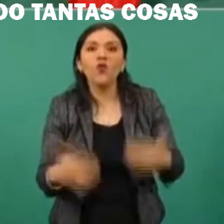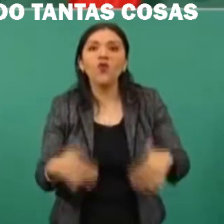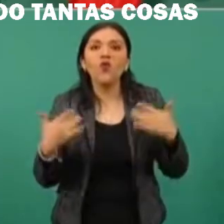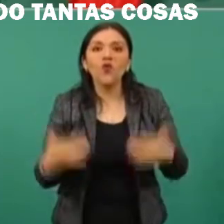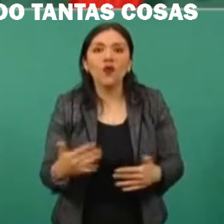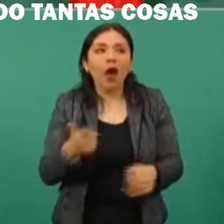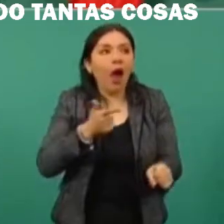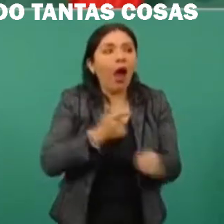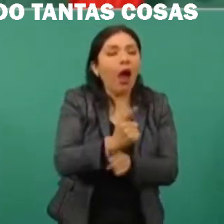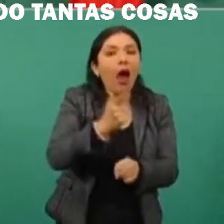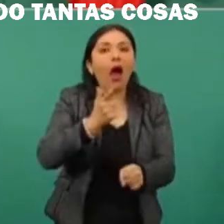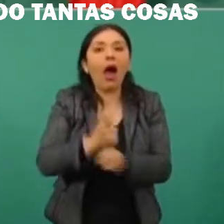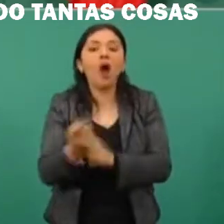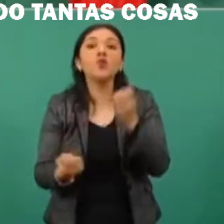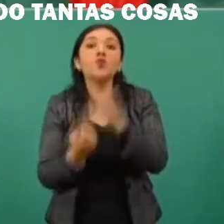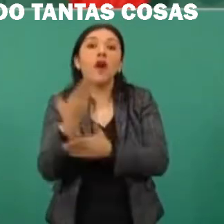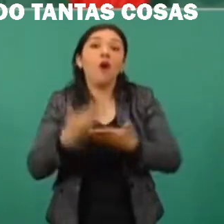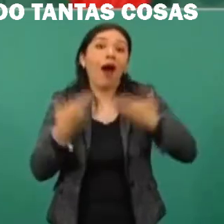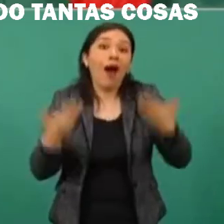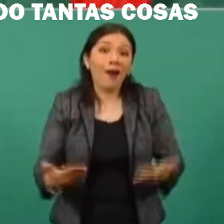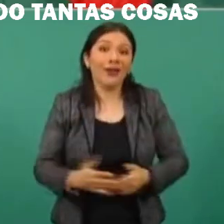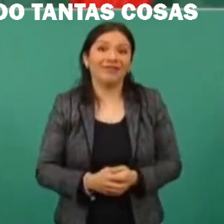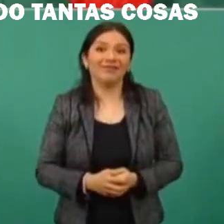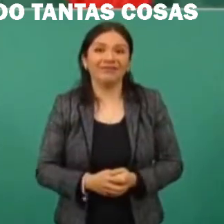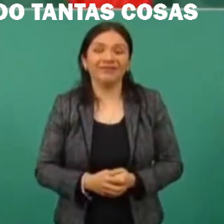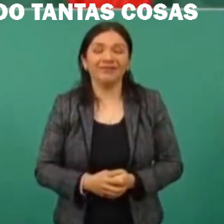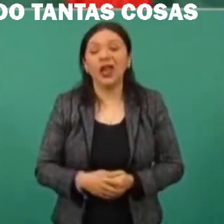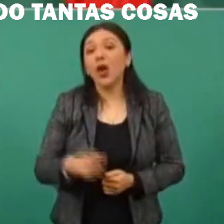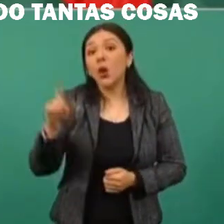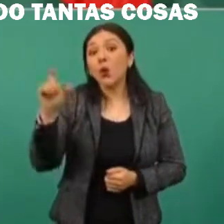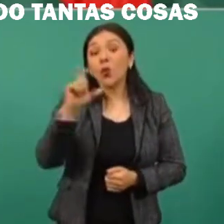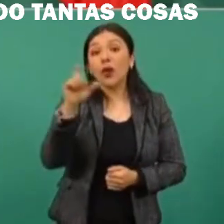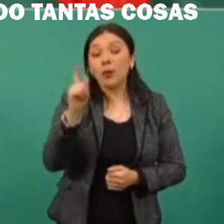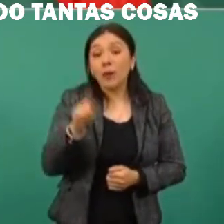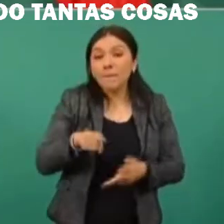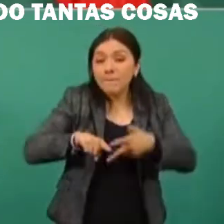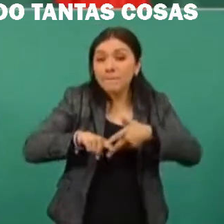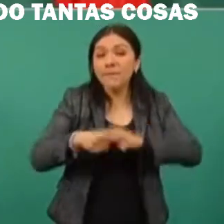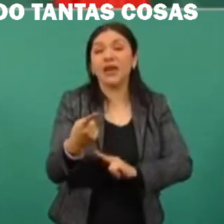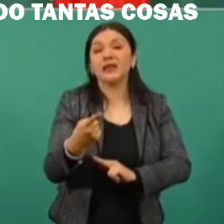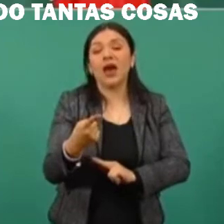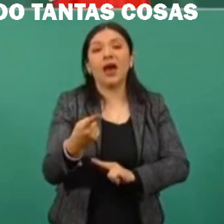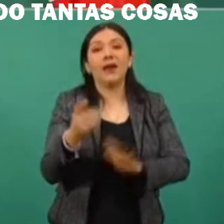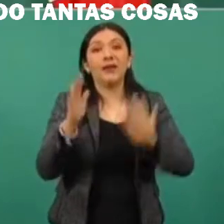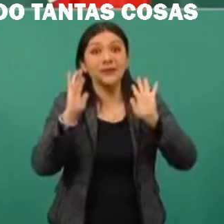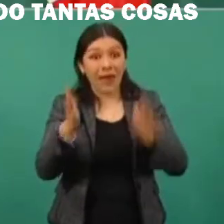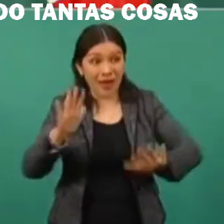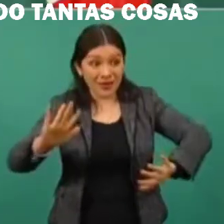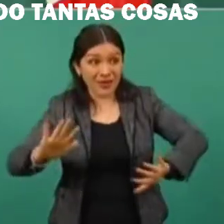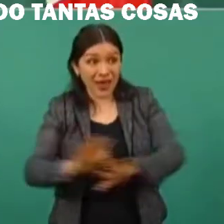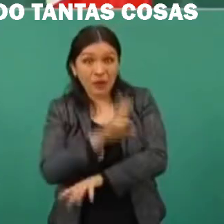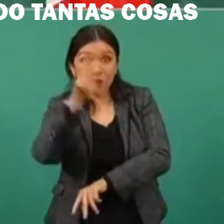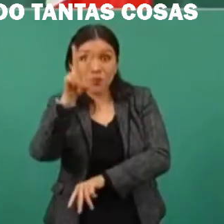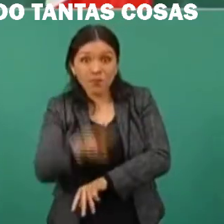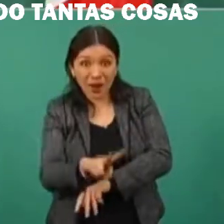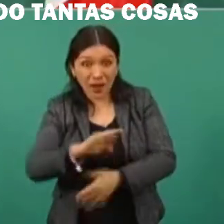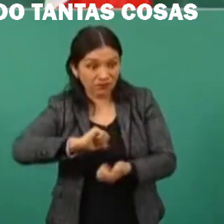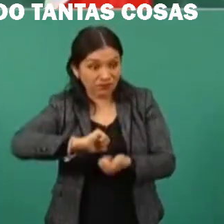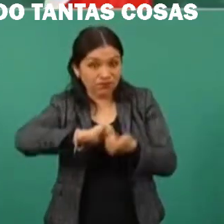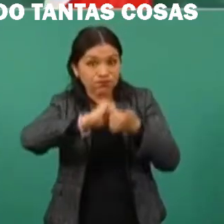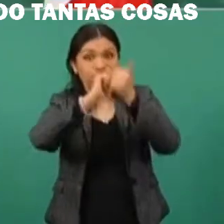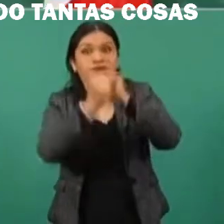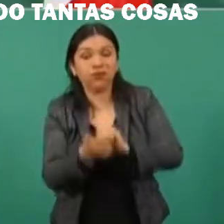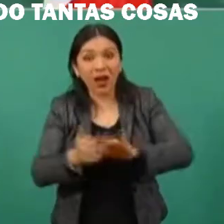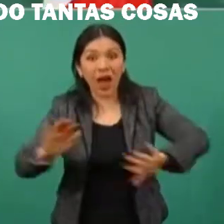poniendo al descubierto. A partir de que se lleva a cabo un cambio verdadero, que ya